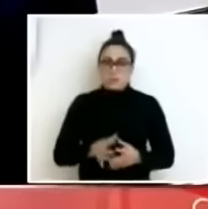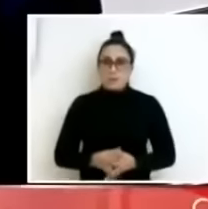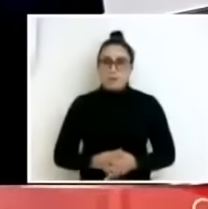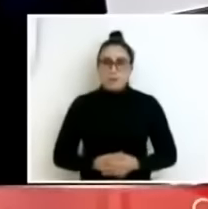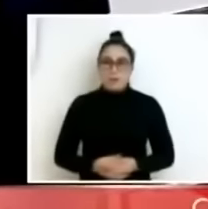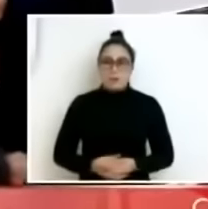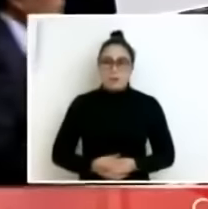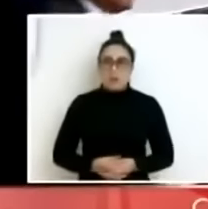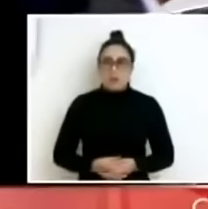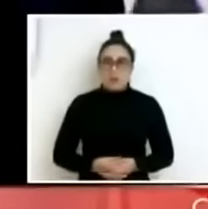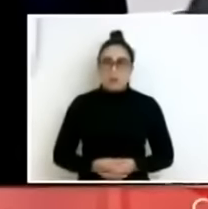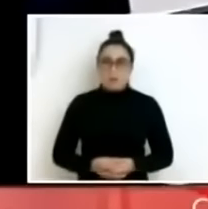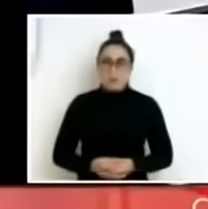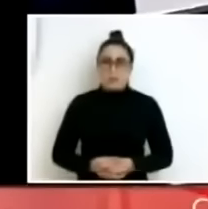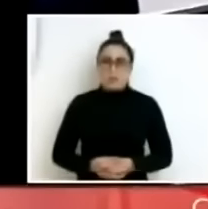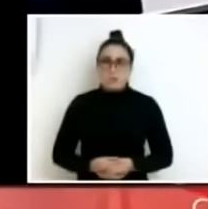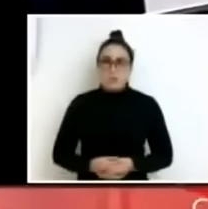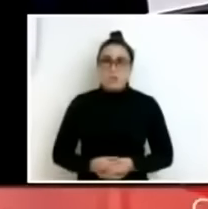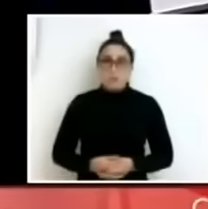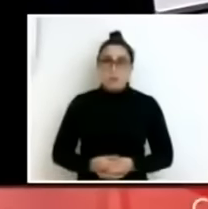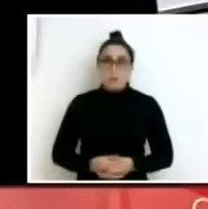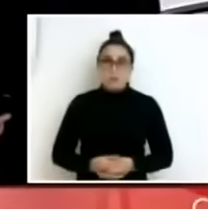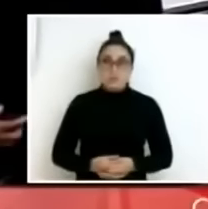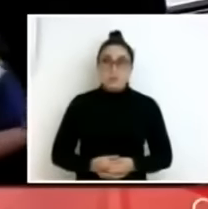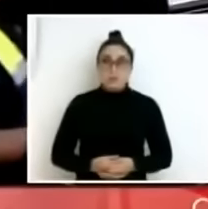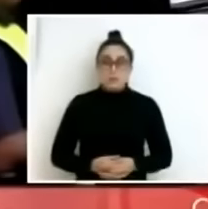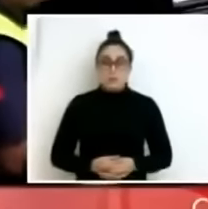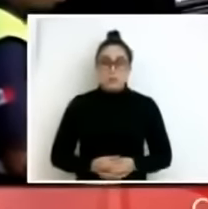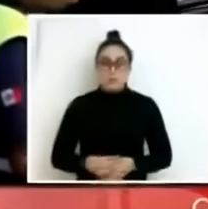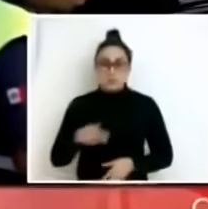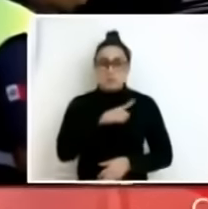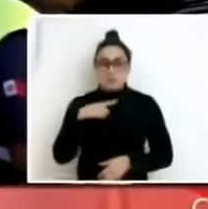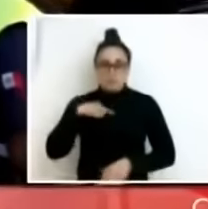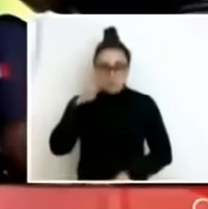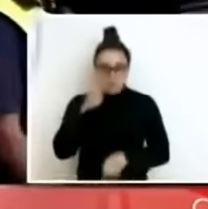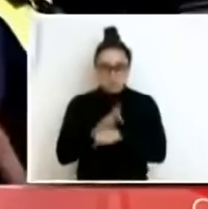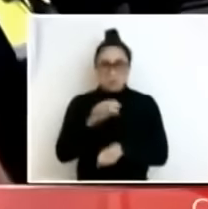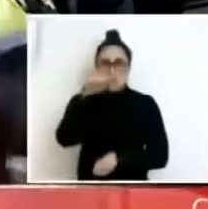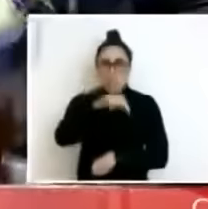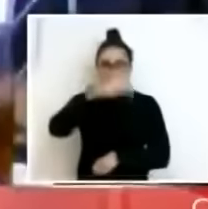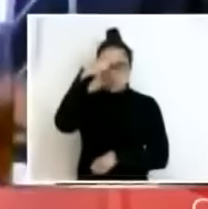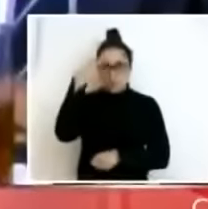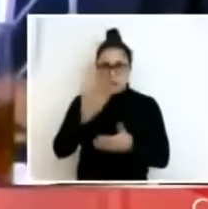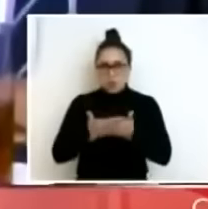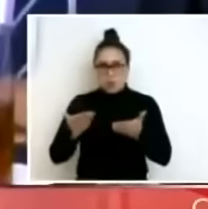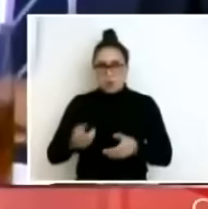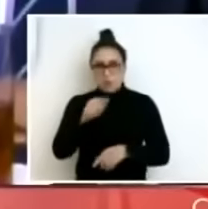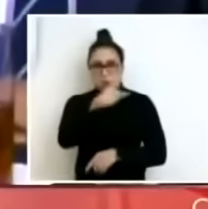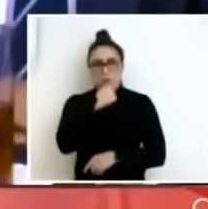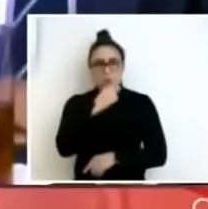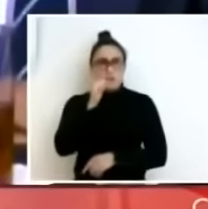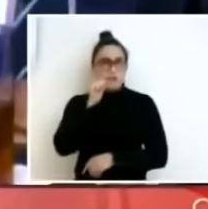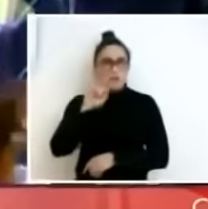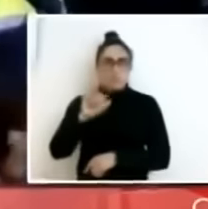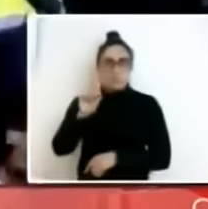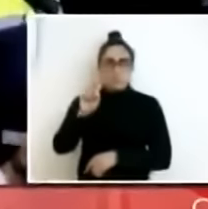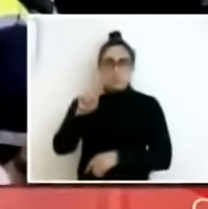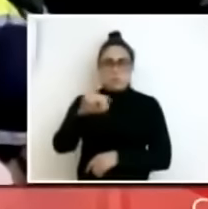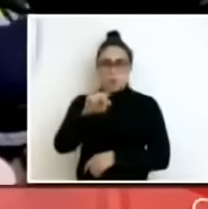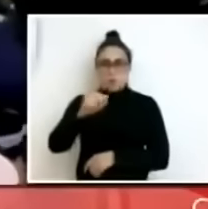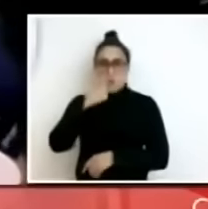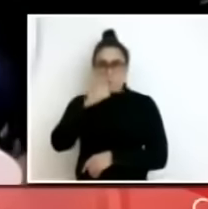senador Moreno pero firmen la defensa de nuestra patria tiene la palabra senador